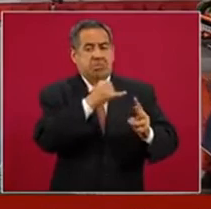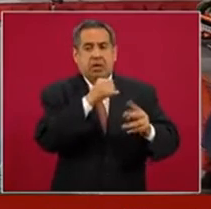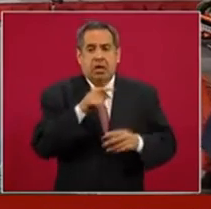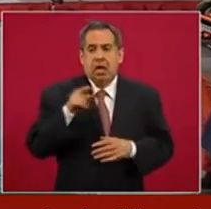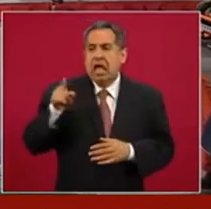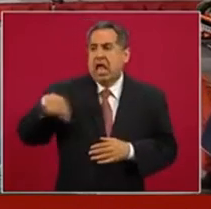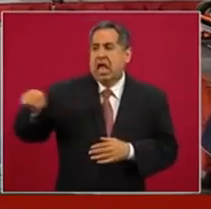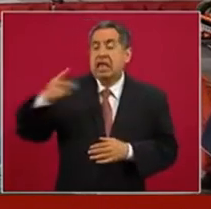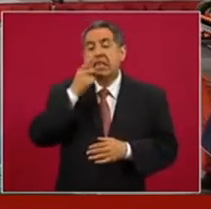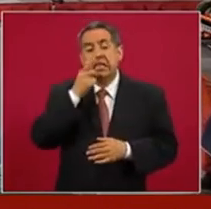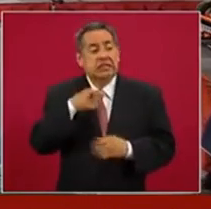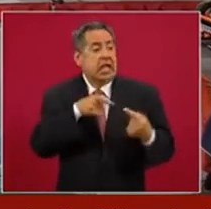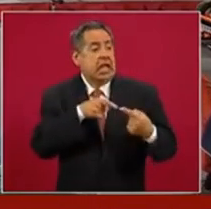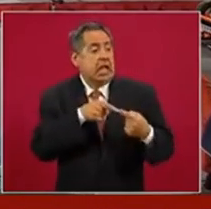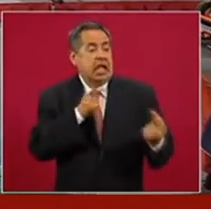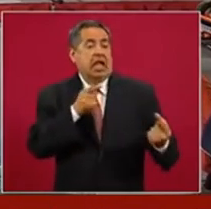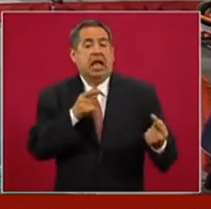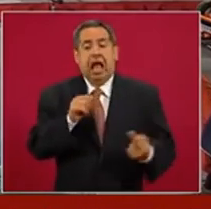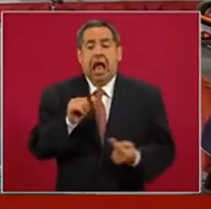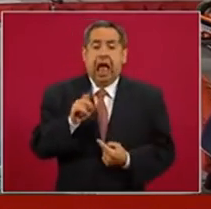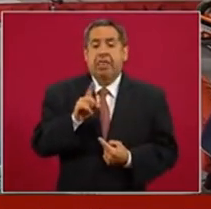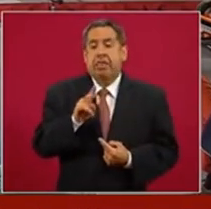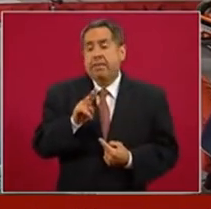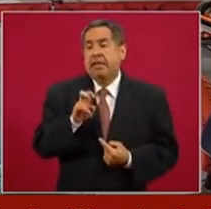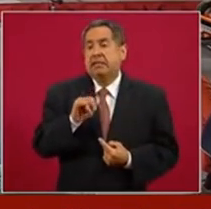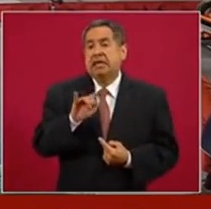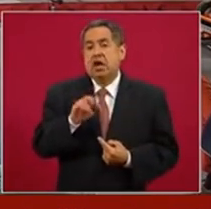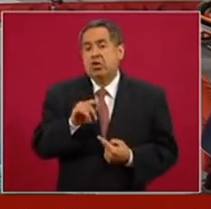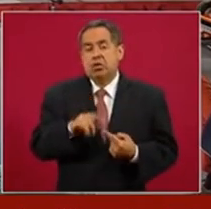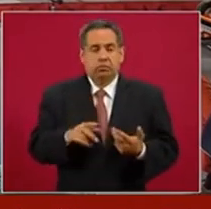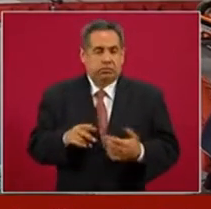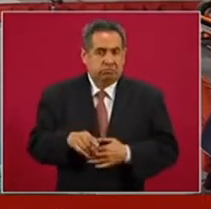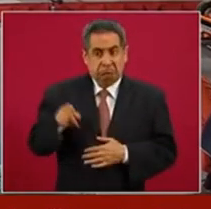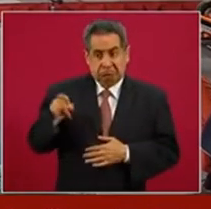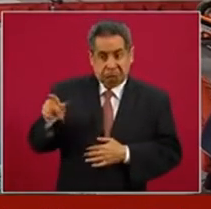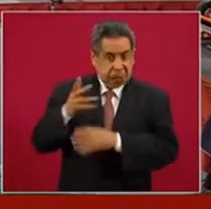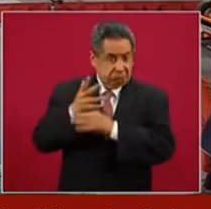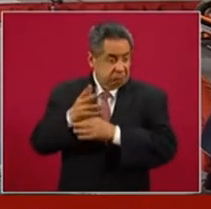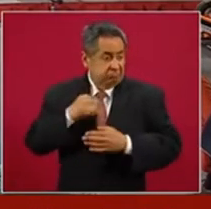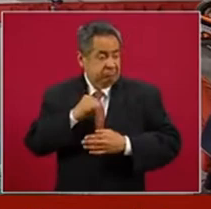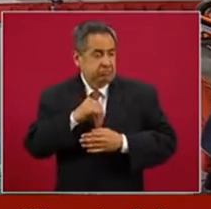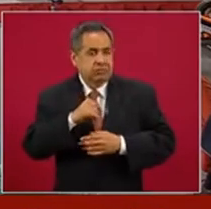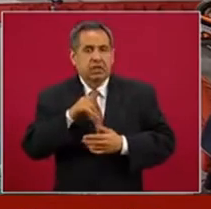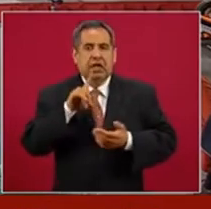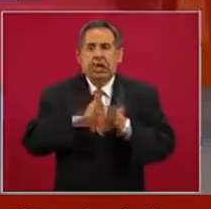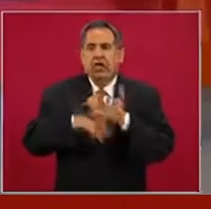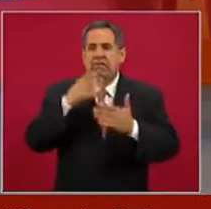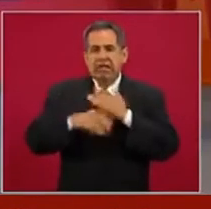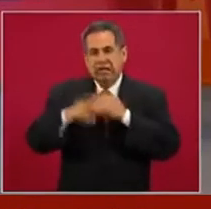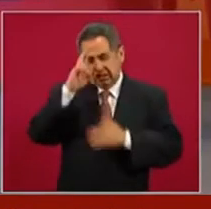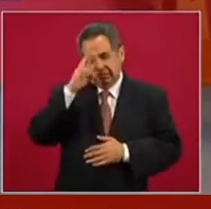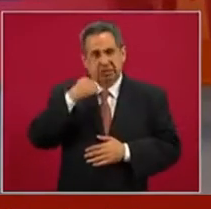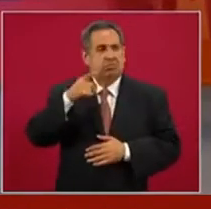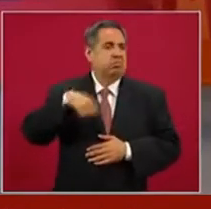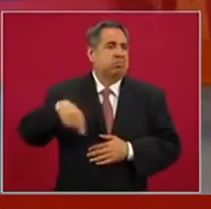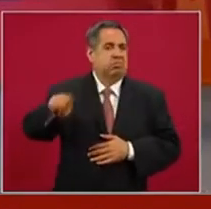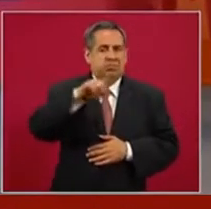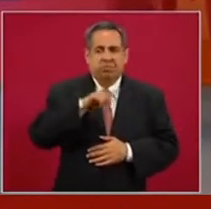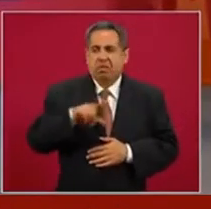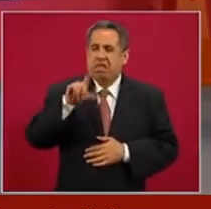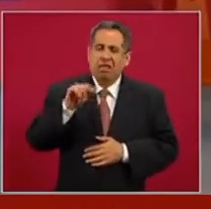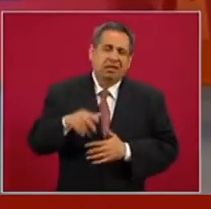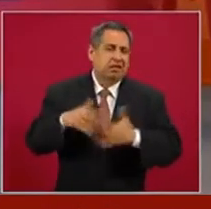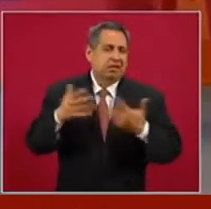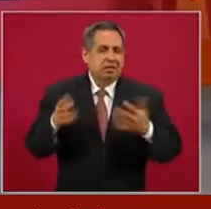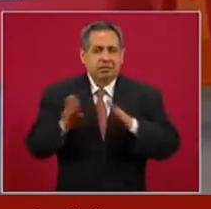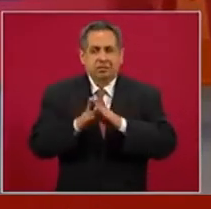él llama sus adversarios. Al hacerlo, agravia a la sociedad, degrada el lenguaje público y rebaja